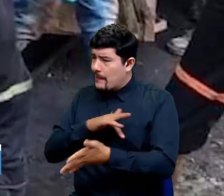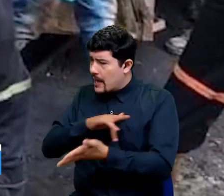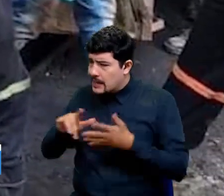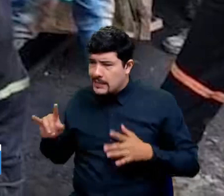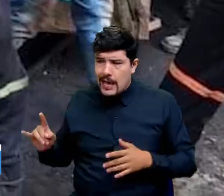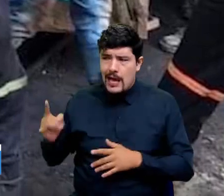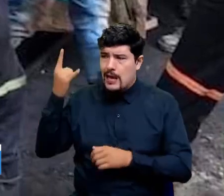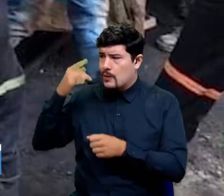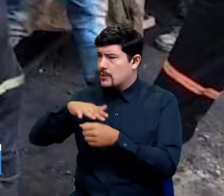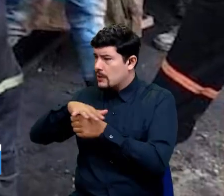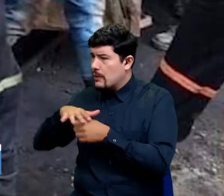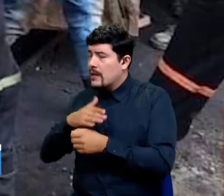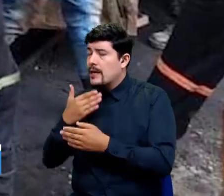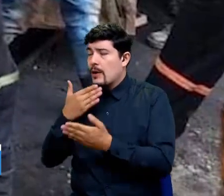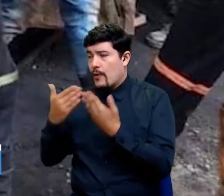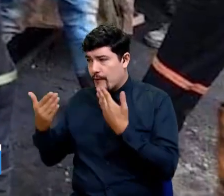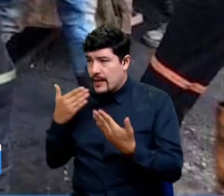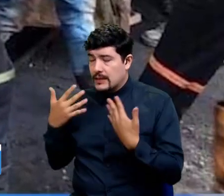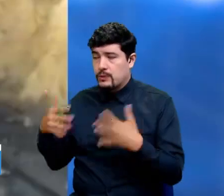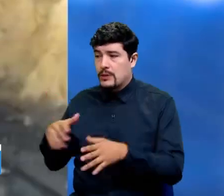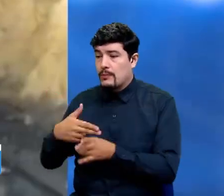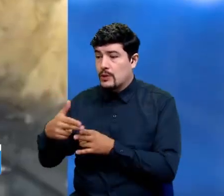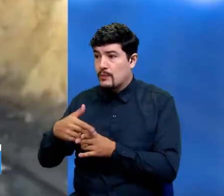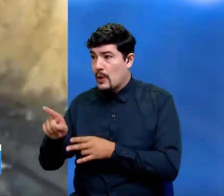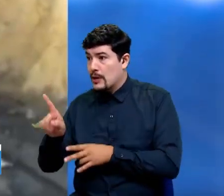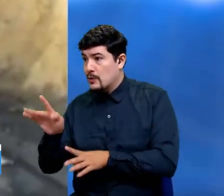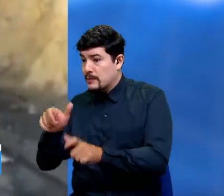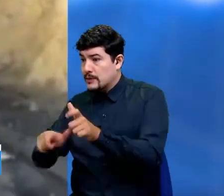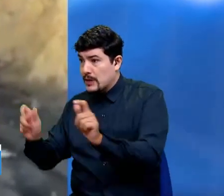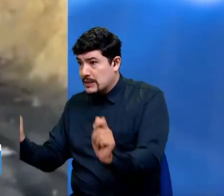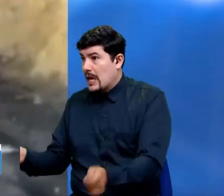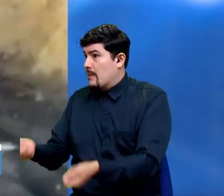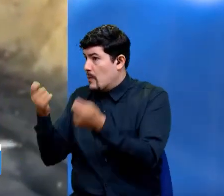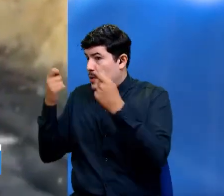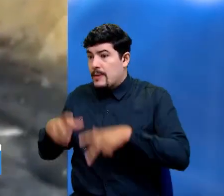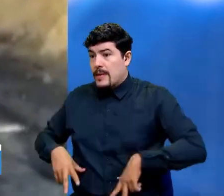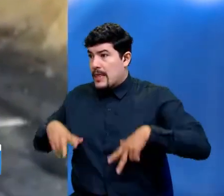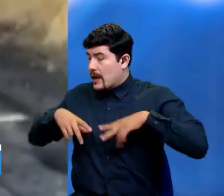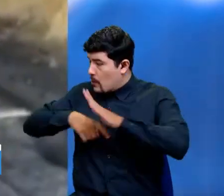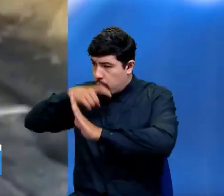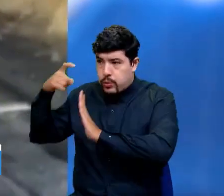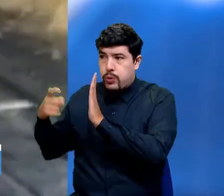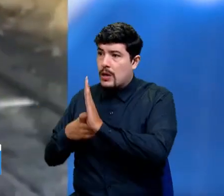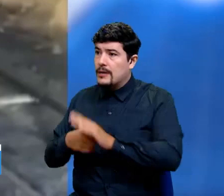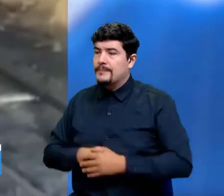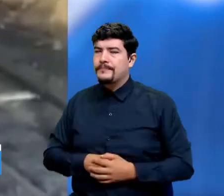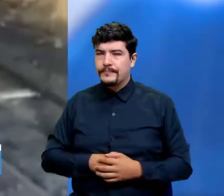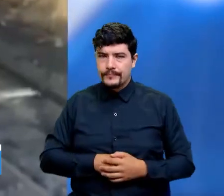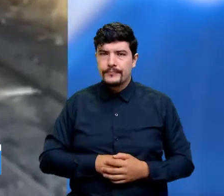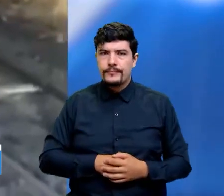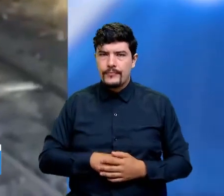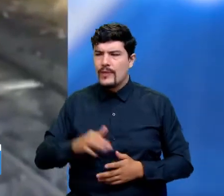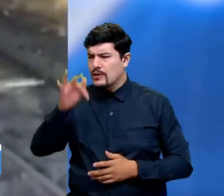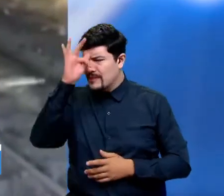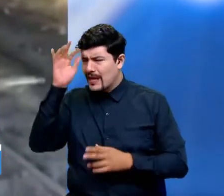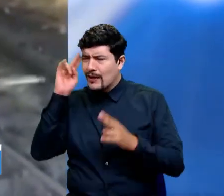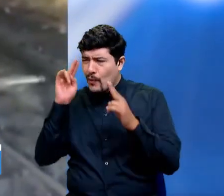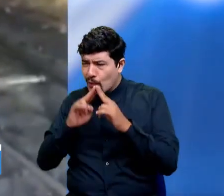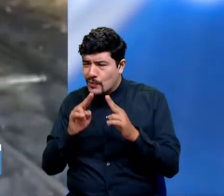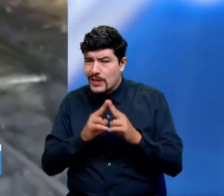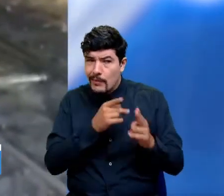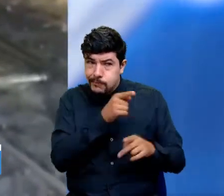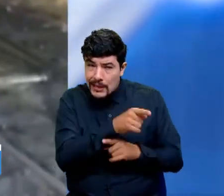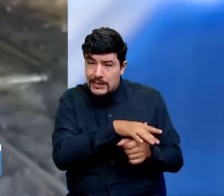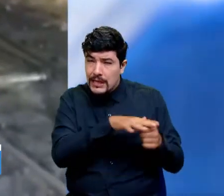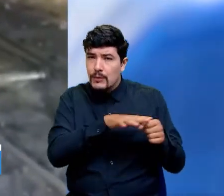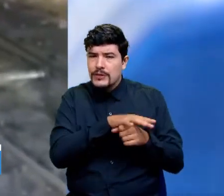se presenten, confiando en que también los 14 mineros puedan salir con vida. Desde el momento que tuvimos conocimientos, tenemos nuestros equipos